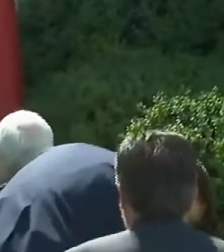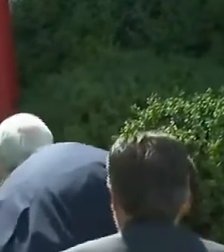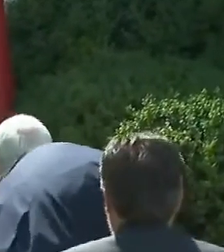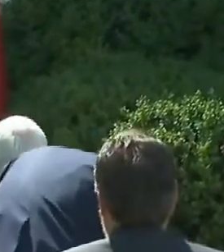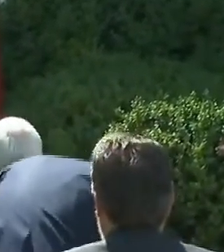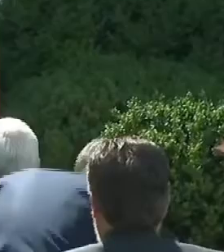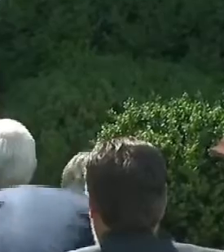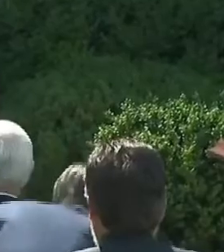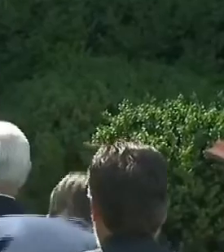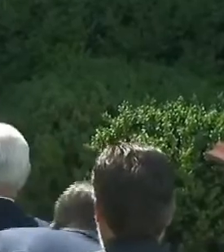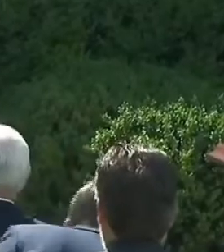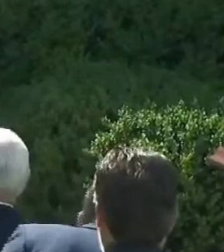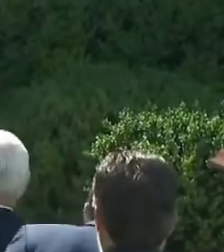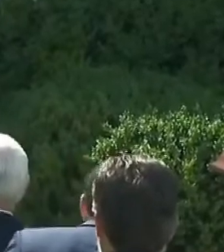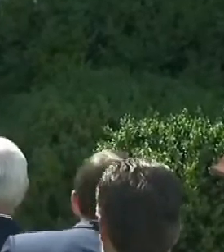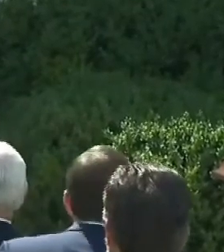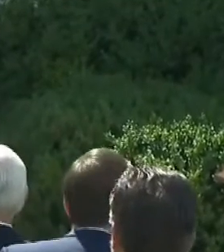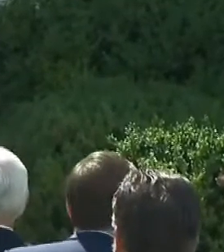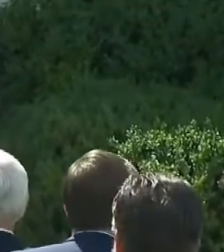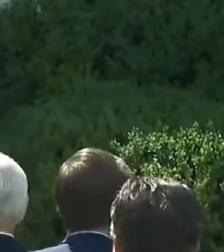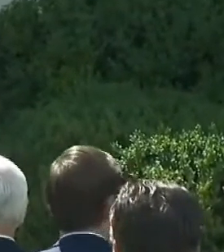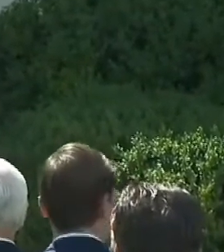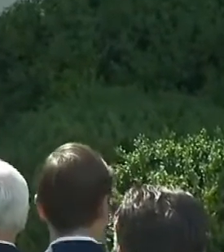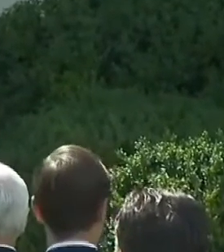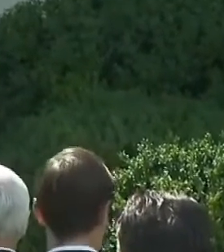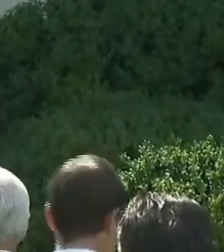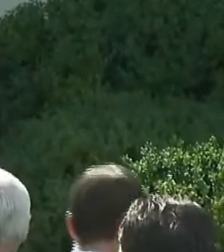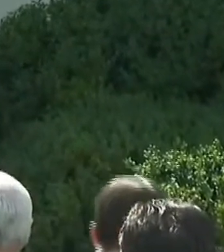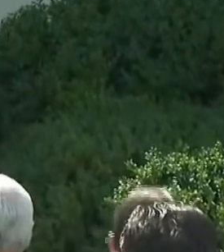Es un día caluroso,